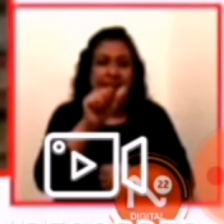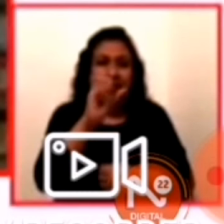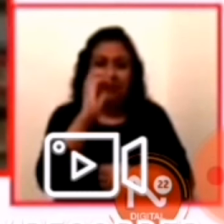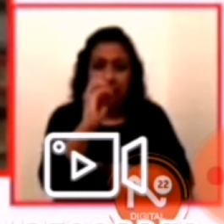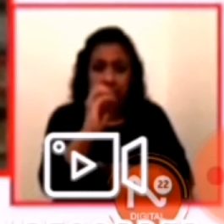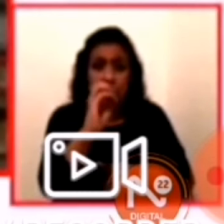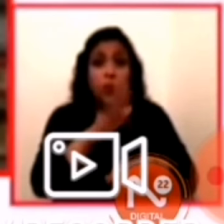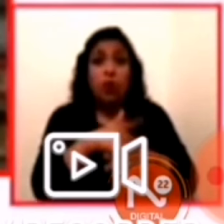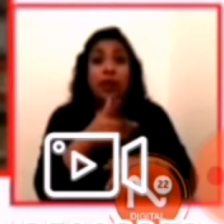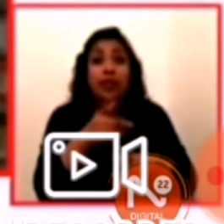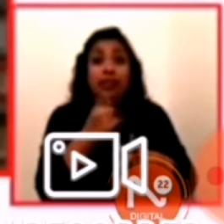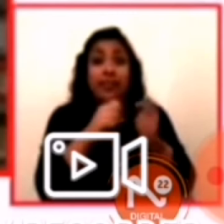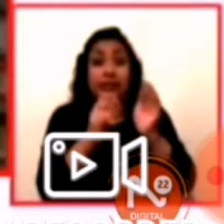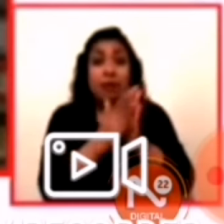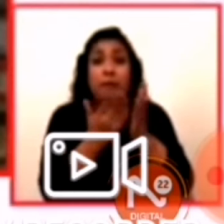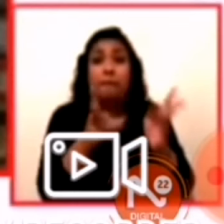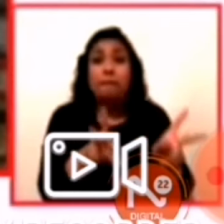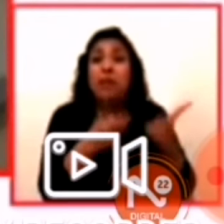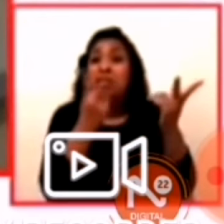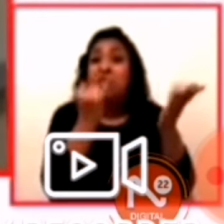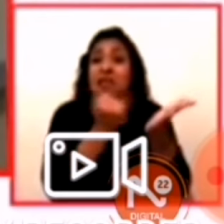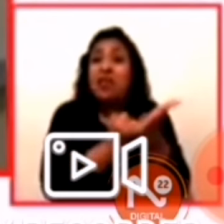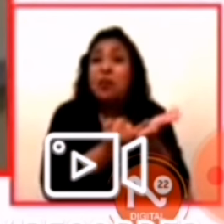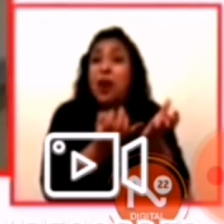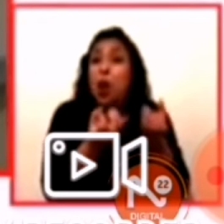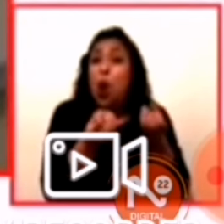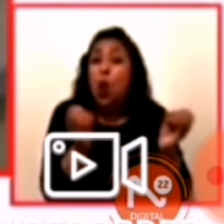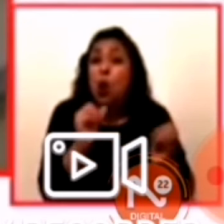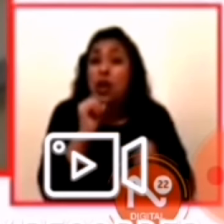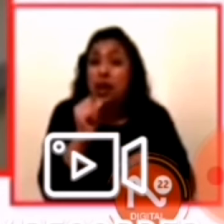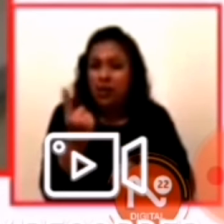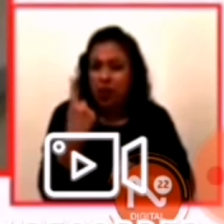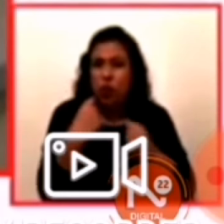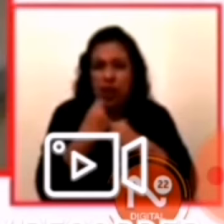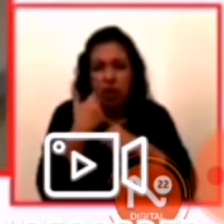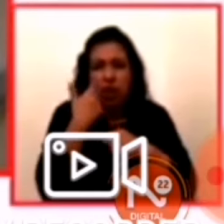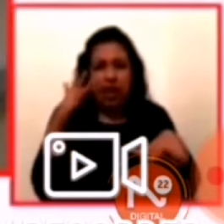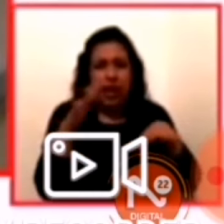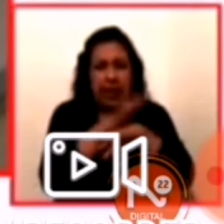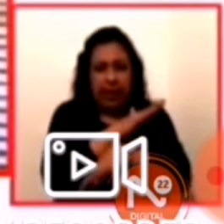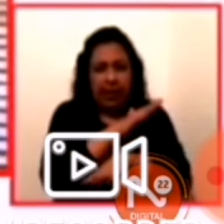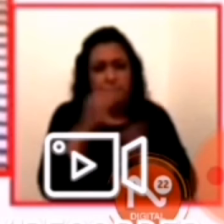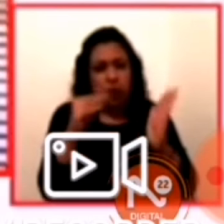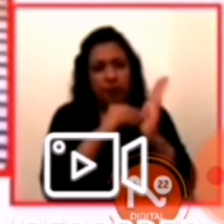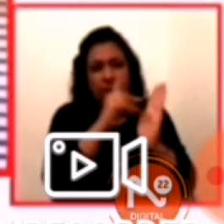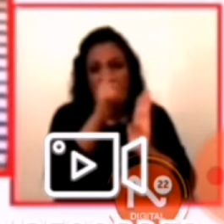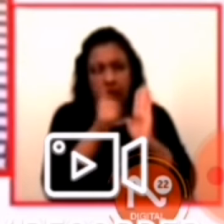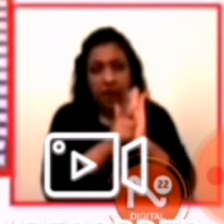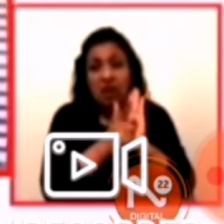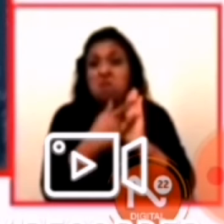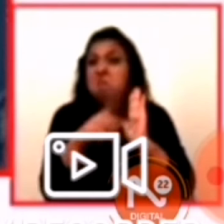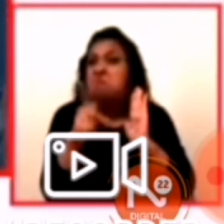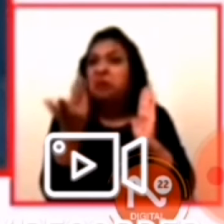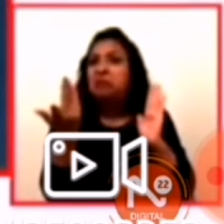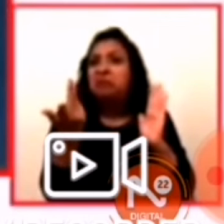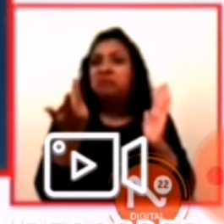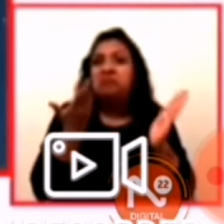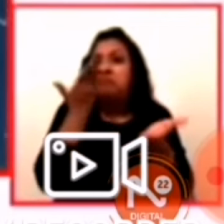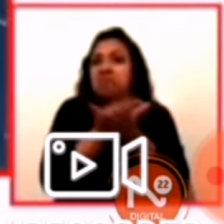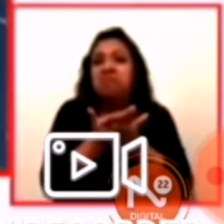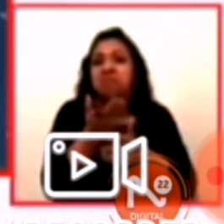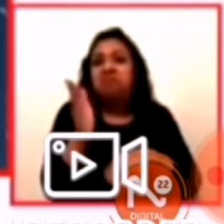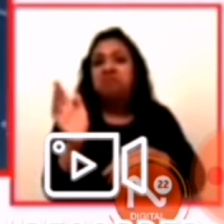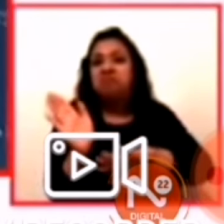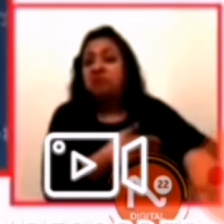un producto que no tiene IVA. El año pasado buscaron un cambio en el régimen en el que se encuentran, pero no pasó la iniciativa y por